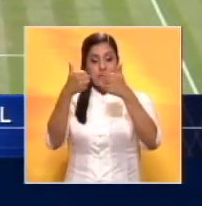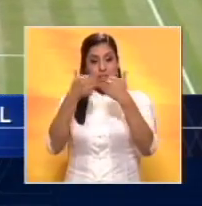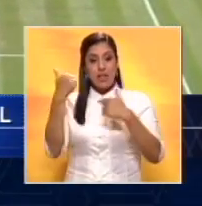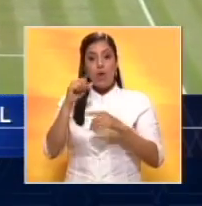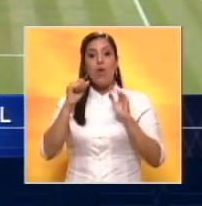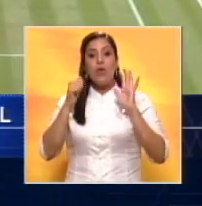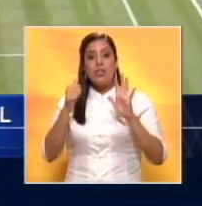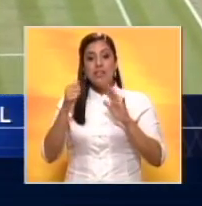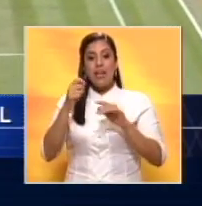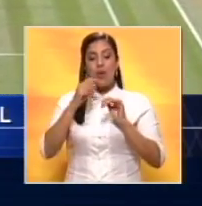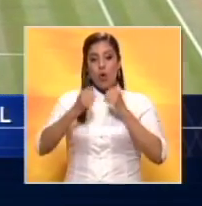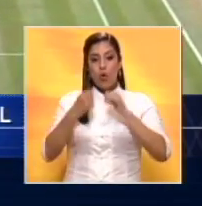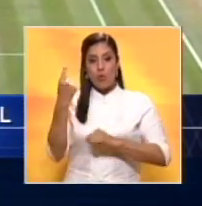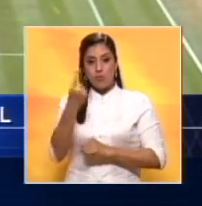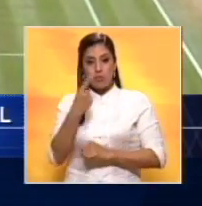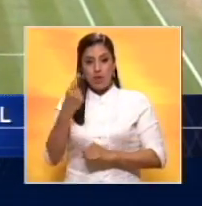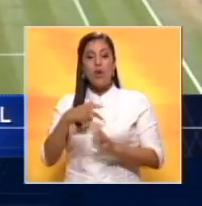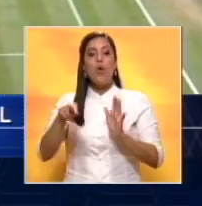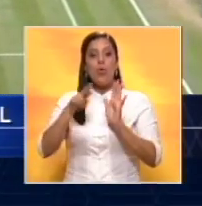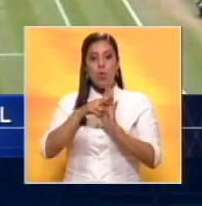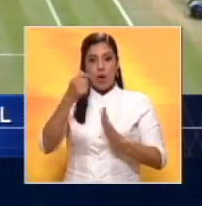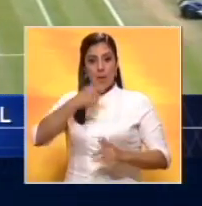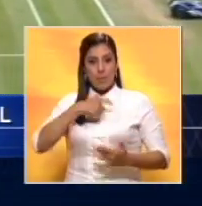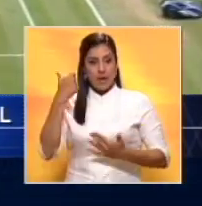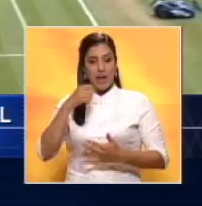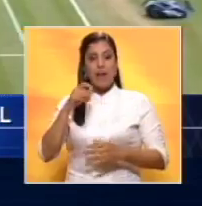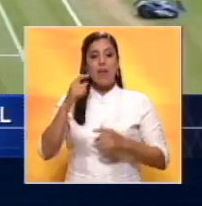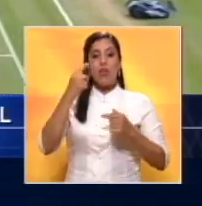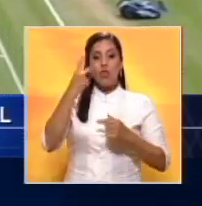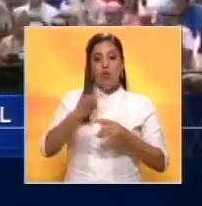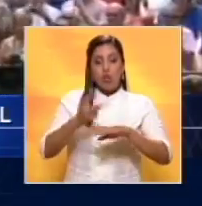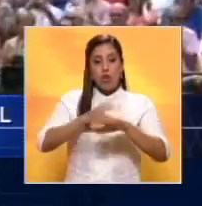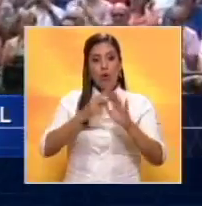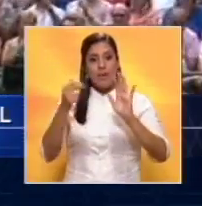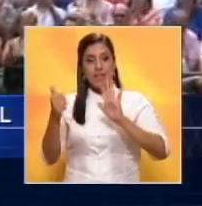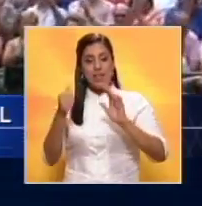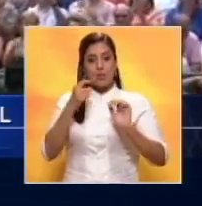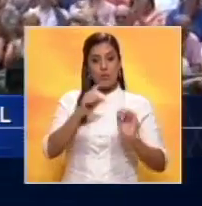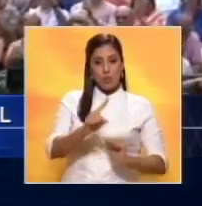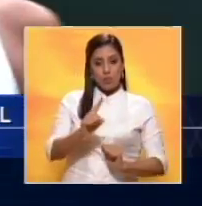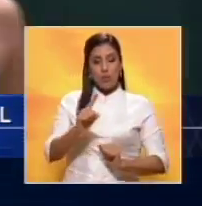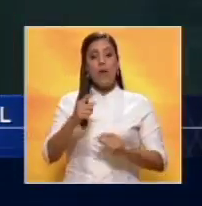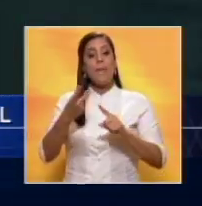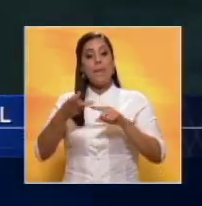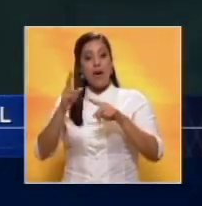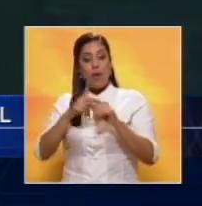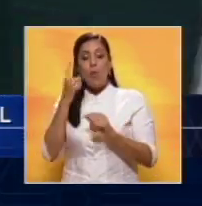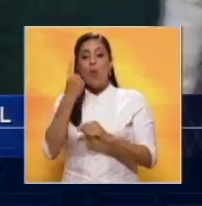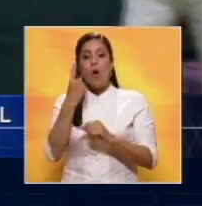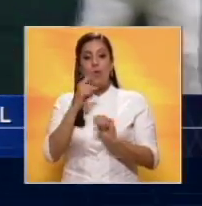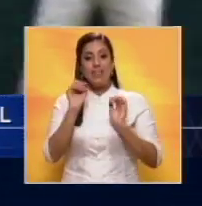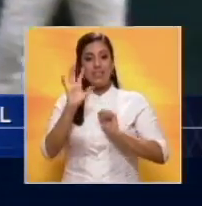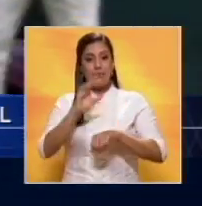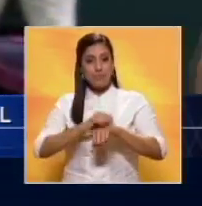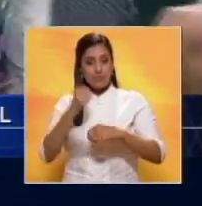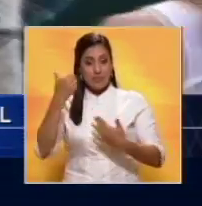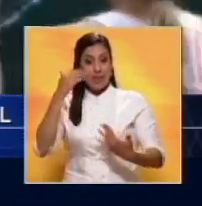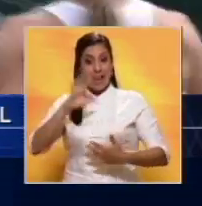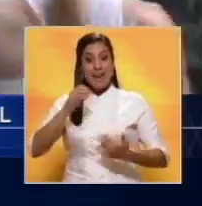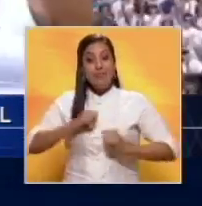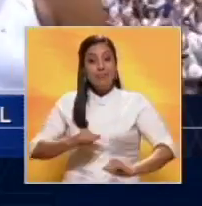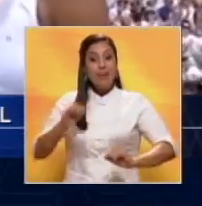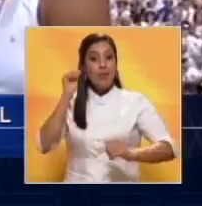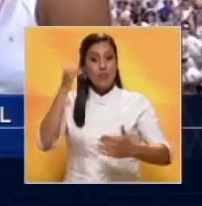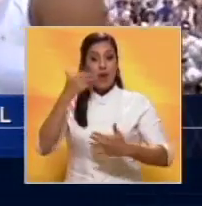derrotar en sets corridos a la rusa Magdalena Rybarikova por doble 6-1 en 1 hora y 5 minutos. La nacida en